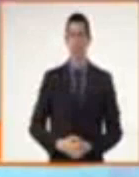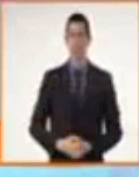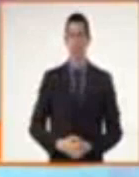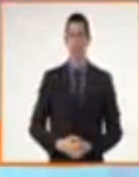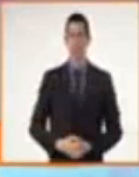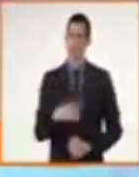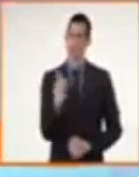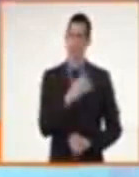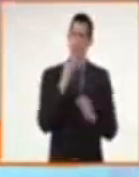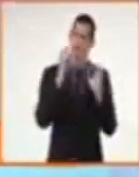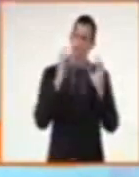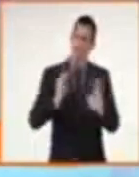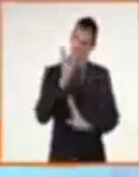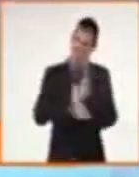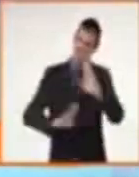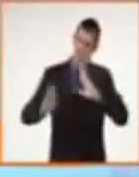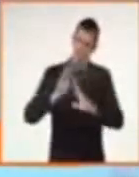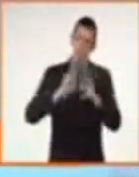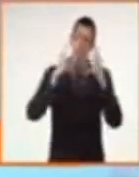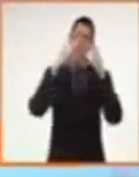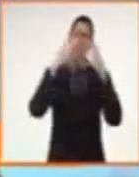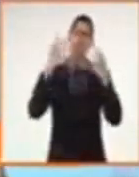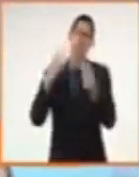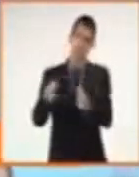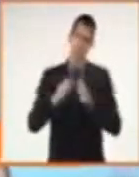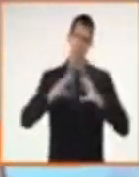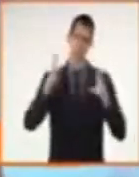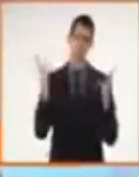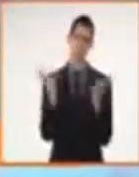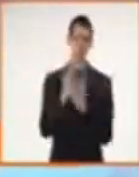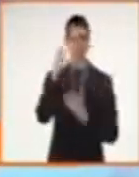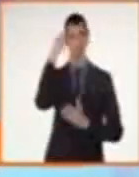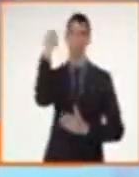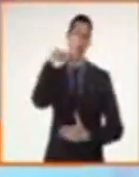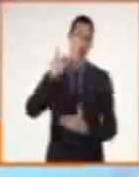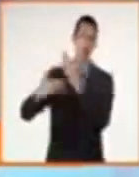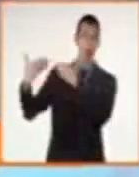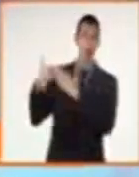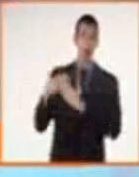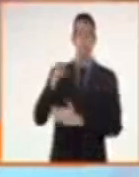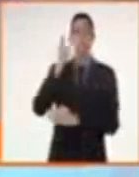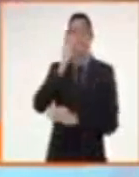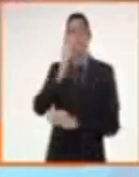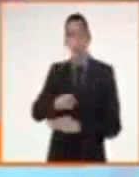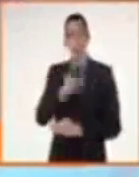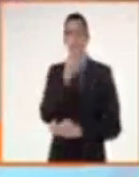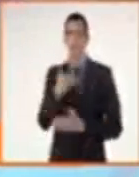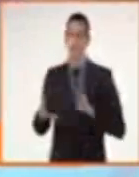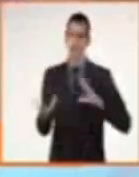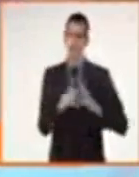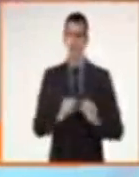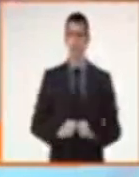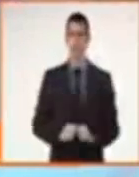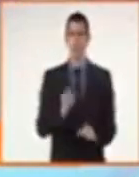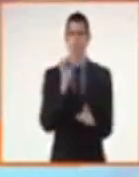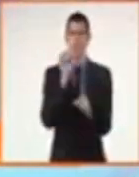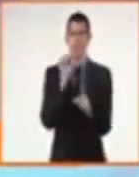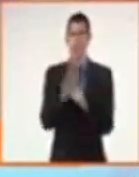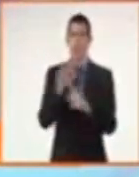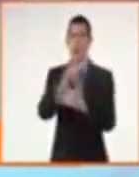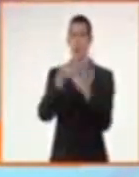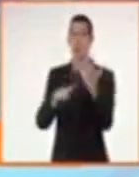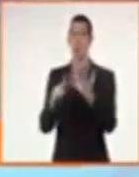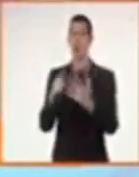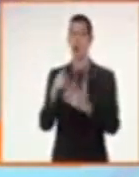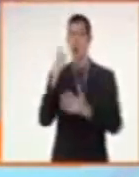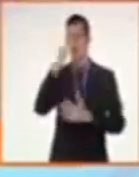Fidel nos orientó desde que empezaron las elecciones de diputado a la Asamblea Nacional. Y es un voto